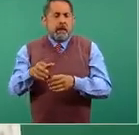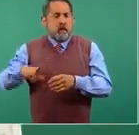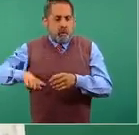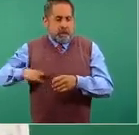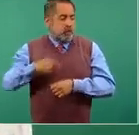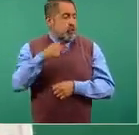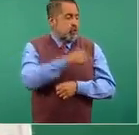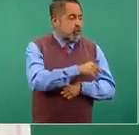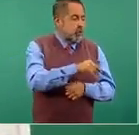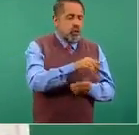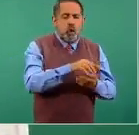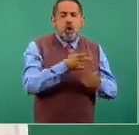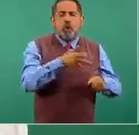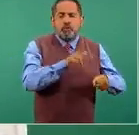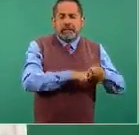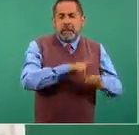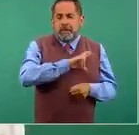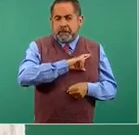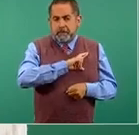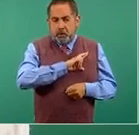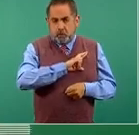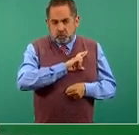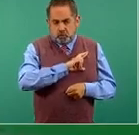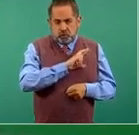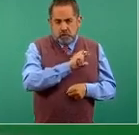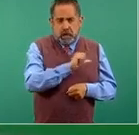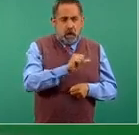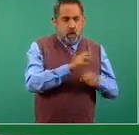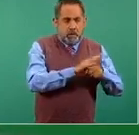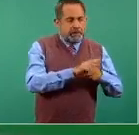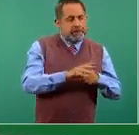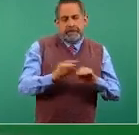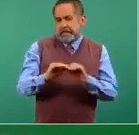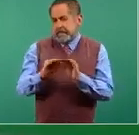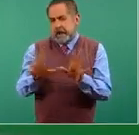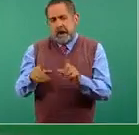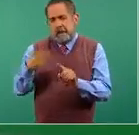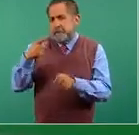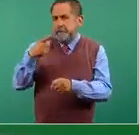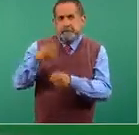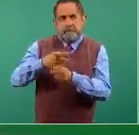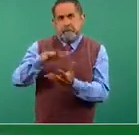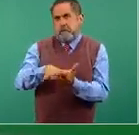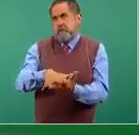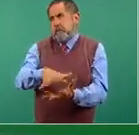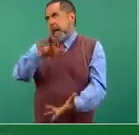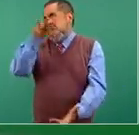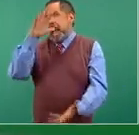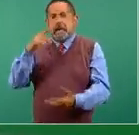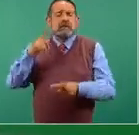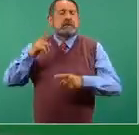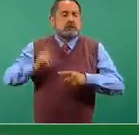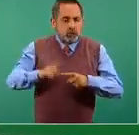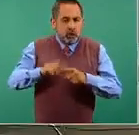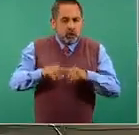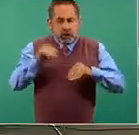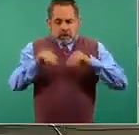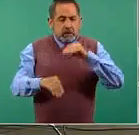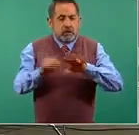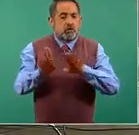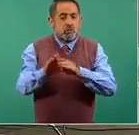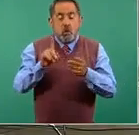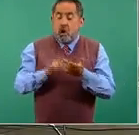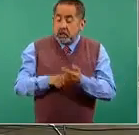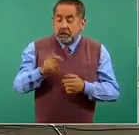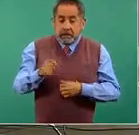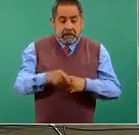el conjunto de unidades de salud públicas, es muy claro que la proporción de establecimientos que